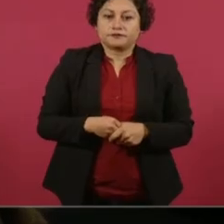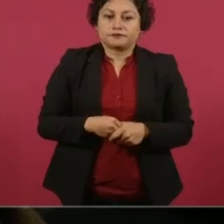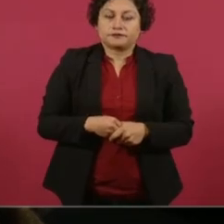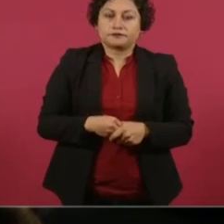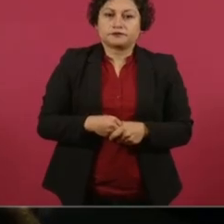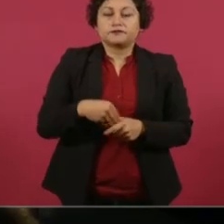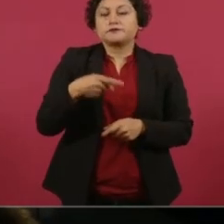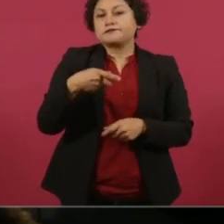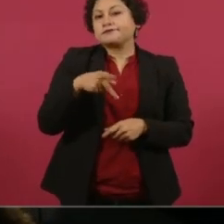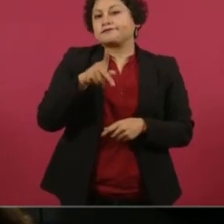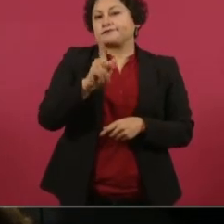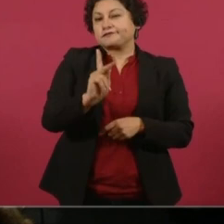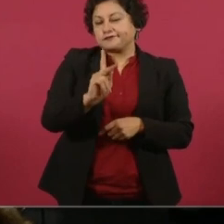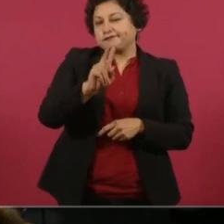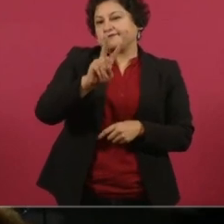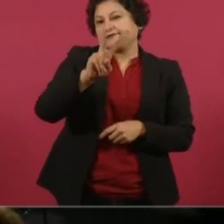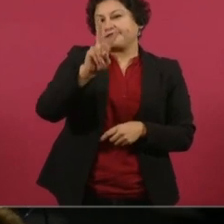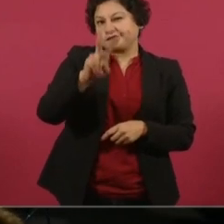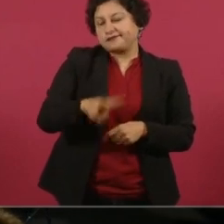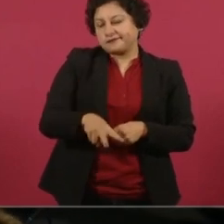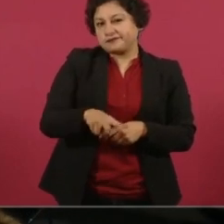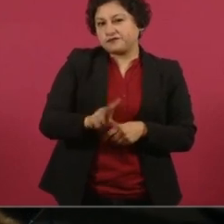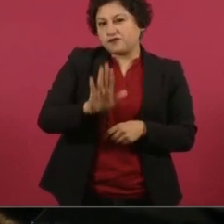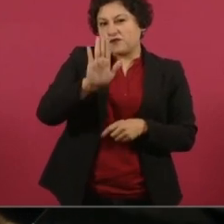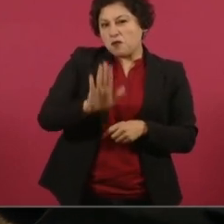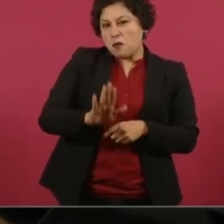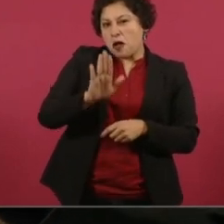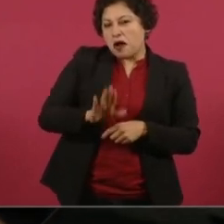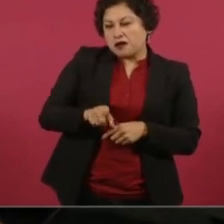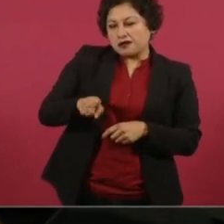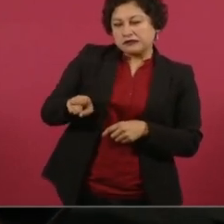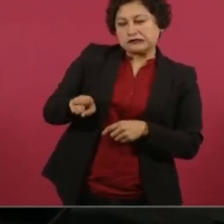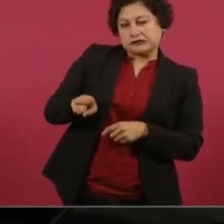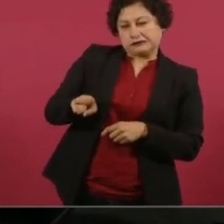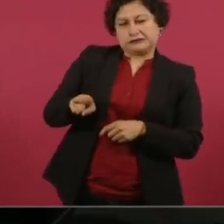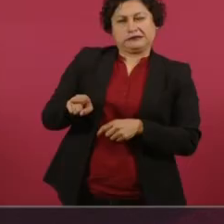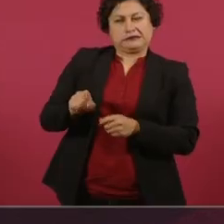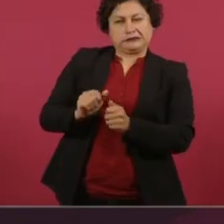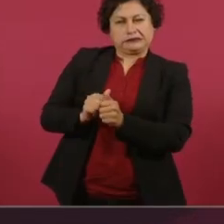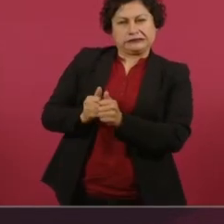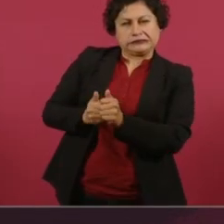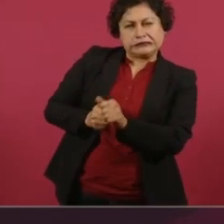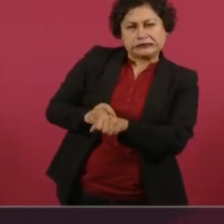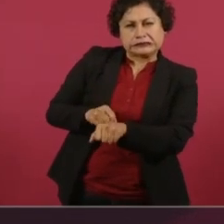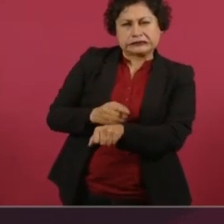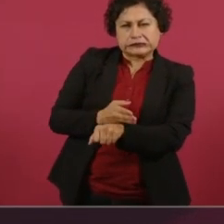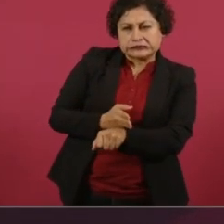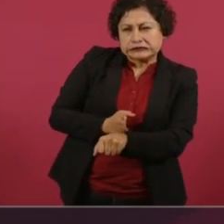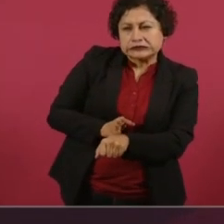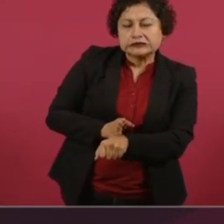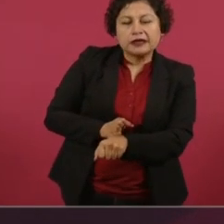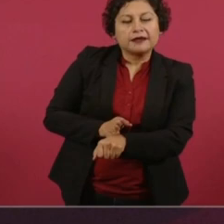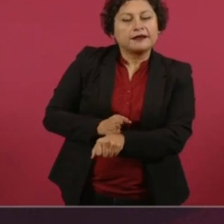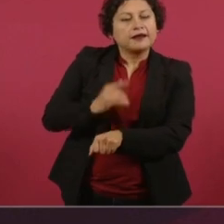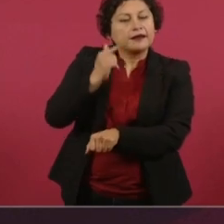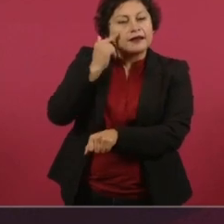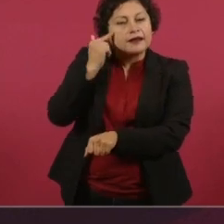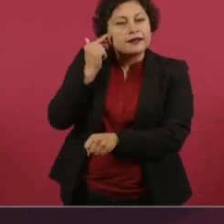vamos a decir, una táctica dilatoria evidente.